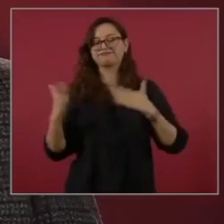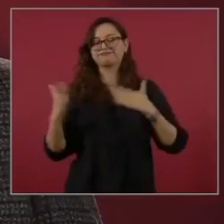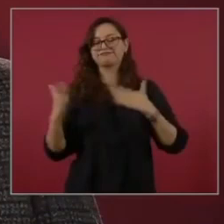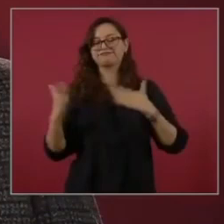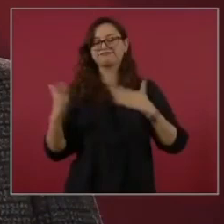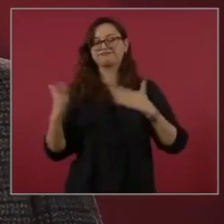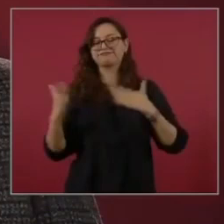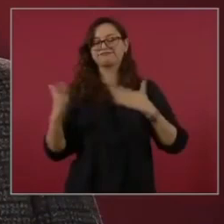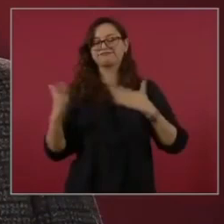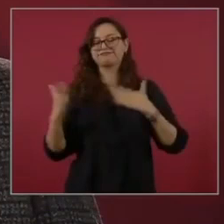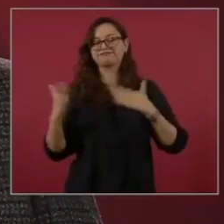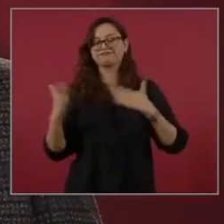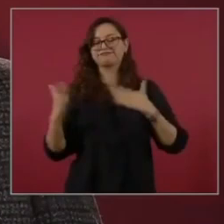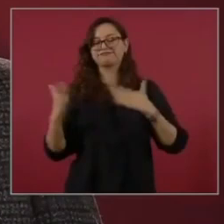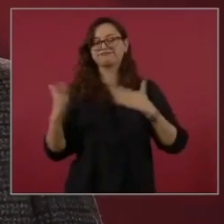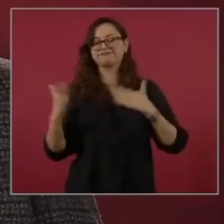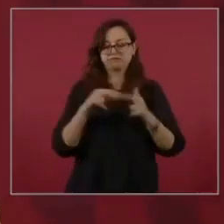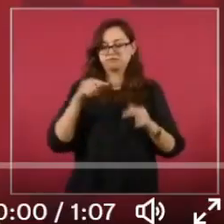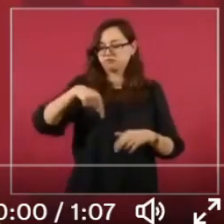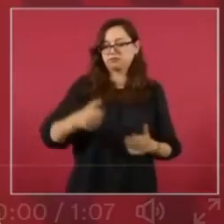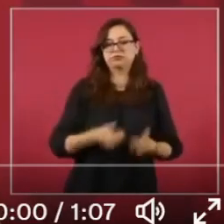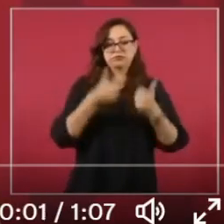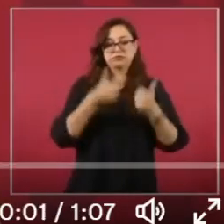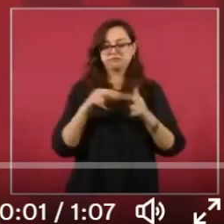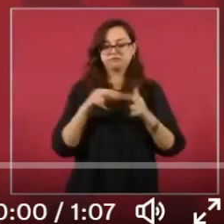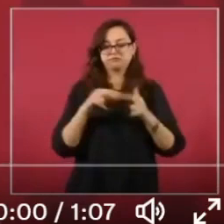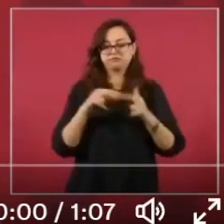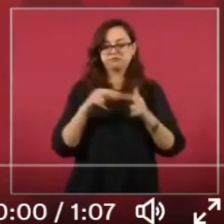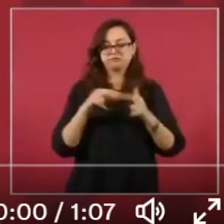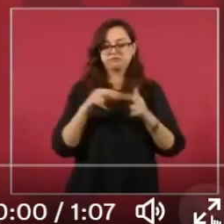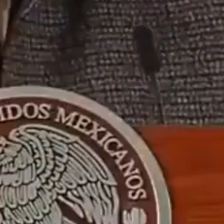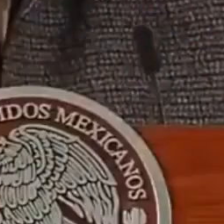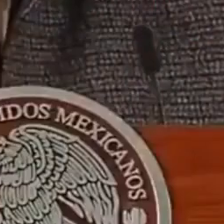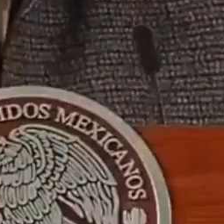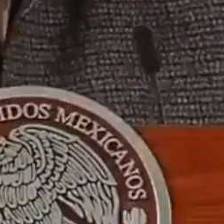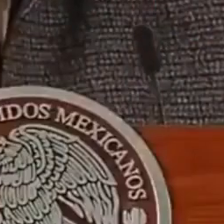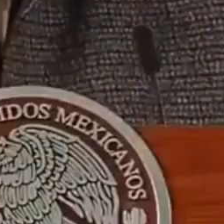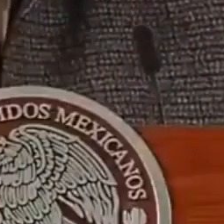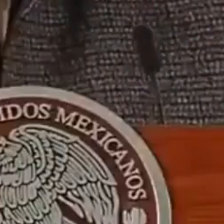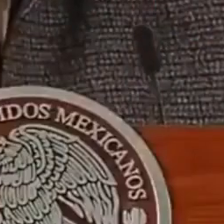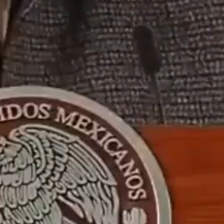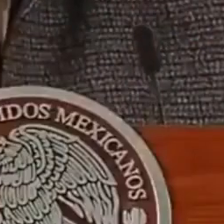todo, sin el pueblo nada. Vamos a escuchar.